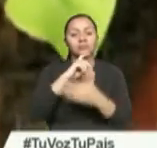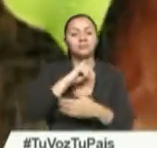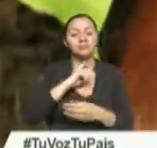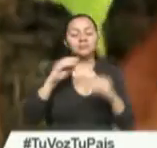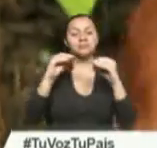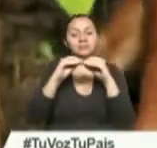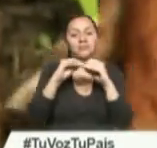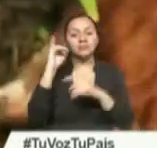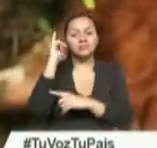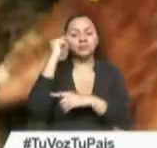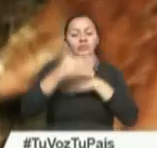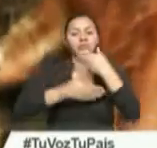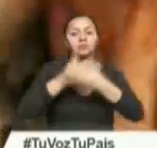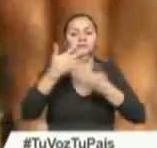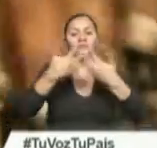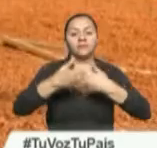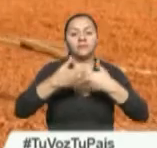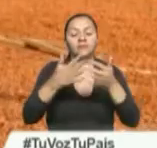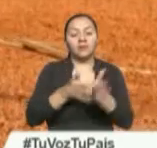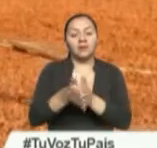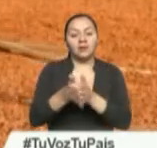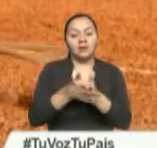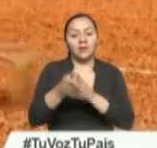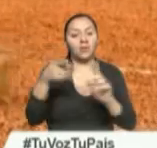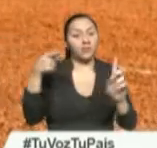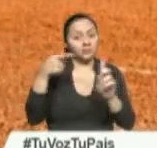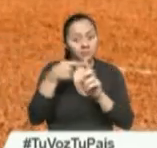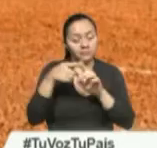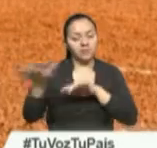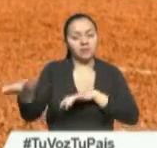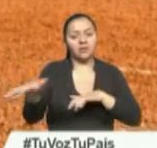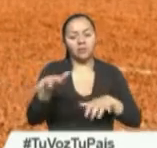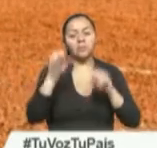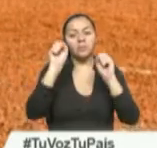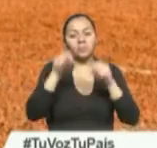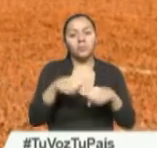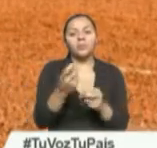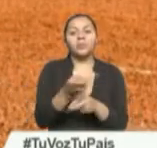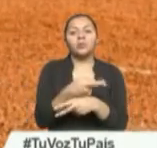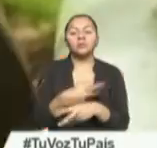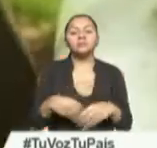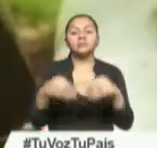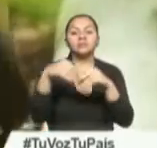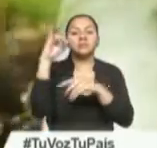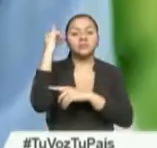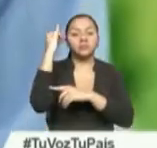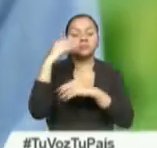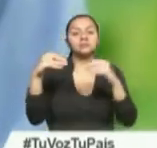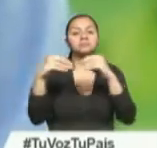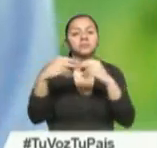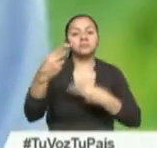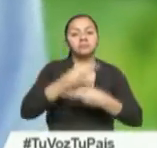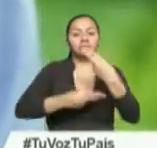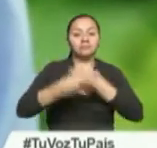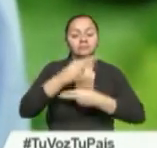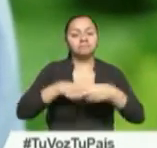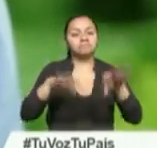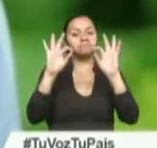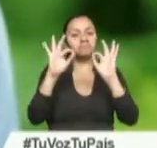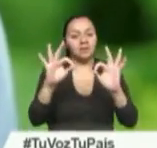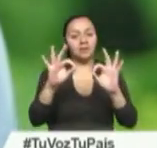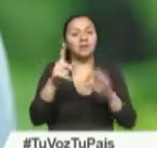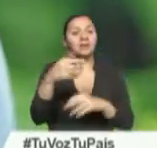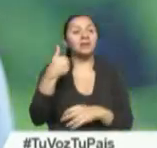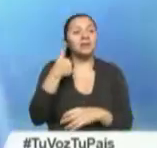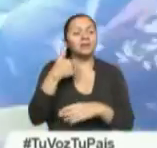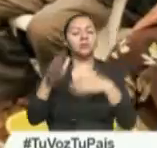el de industrialización del cacao. Con ello, el agricultor podrá producir, industrializar y comercializar, pues el contar